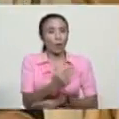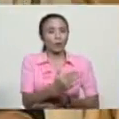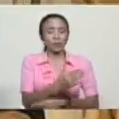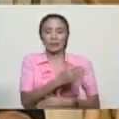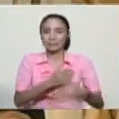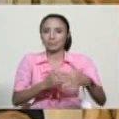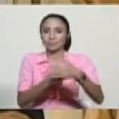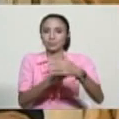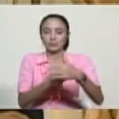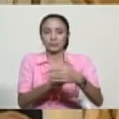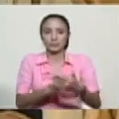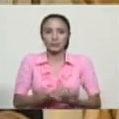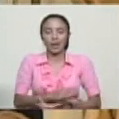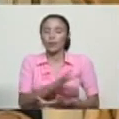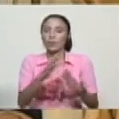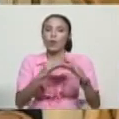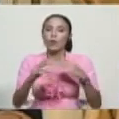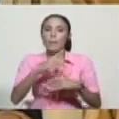la política latinoamericana.